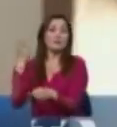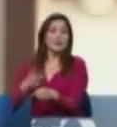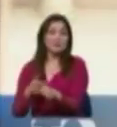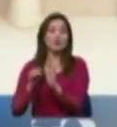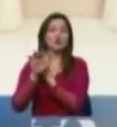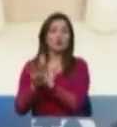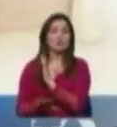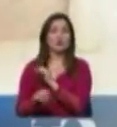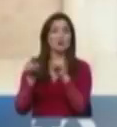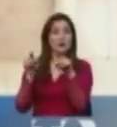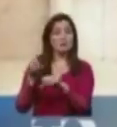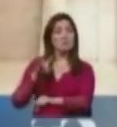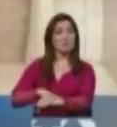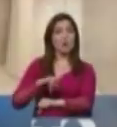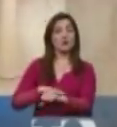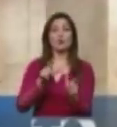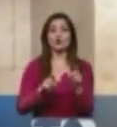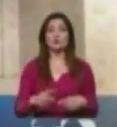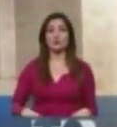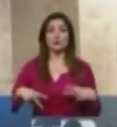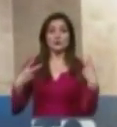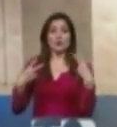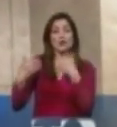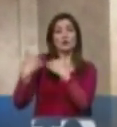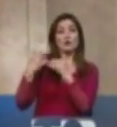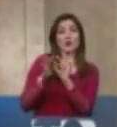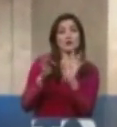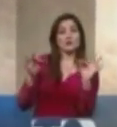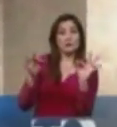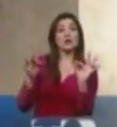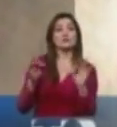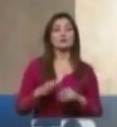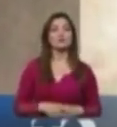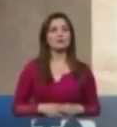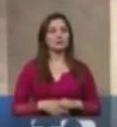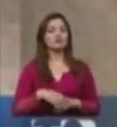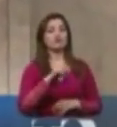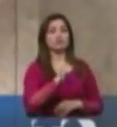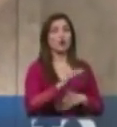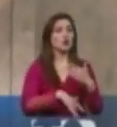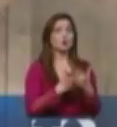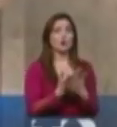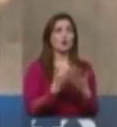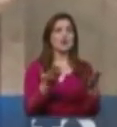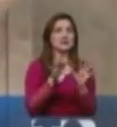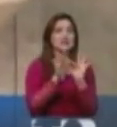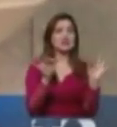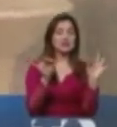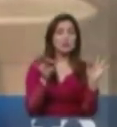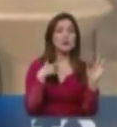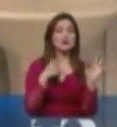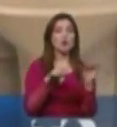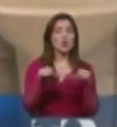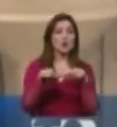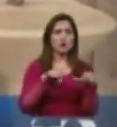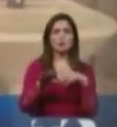hay baños, pero las personas que viven aquí van a ser las que estén a cargo del mantenimiento. Así es, todo lo que es kit de limpieza del